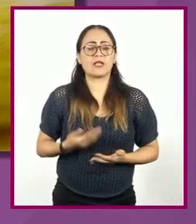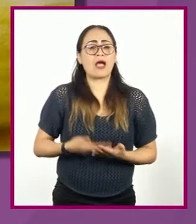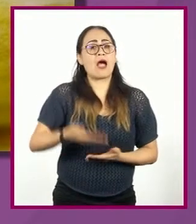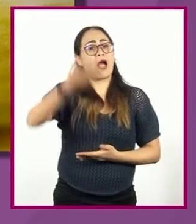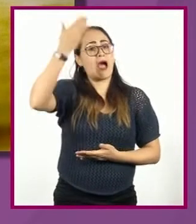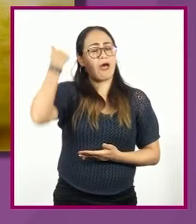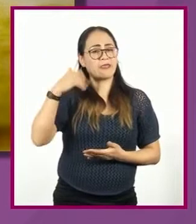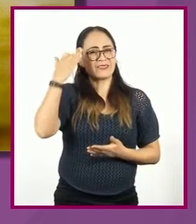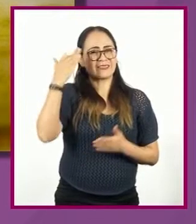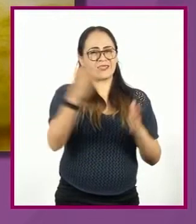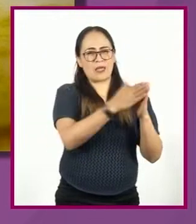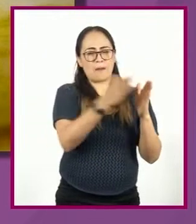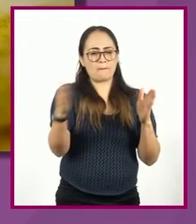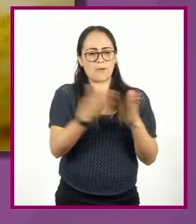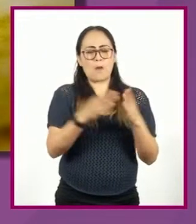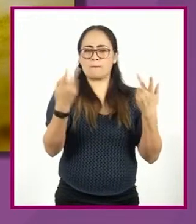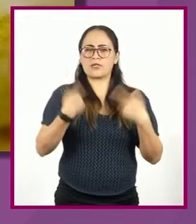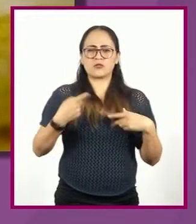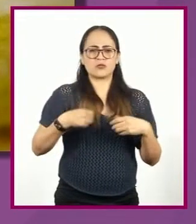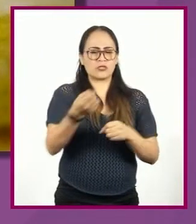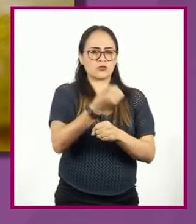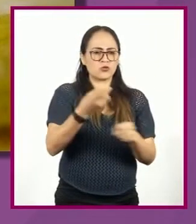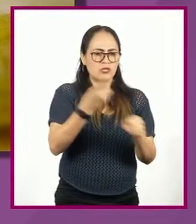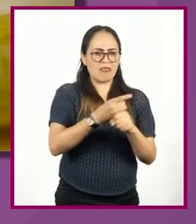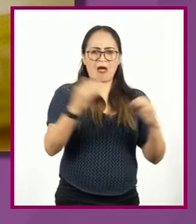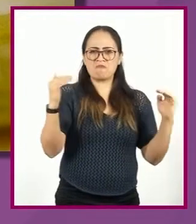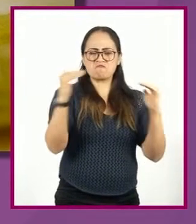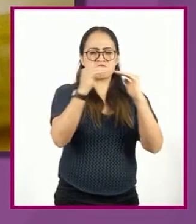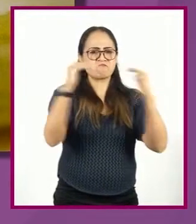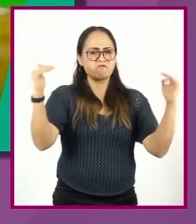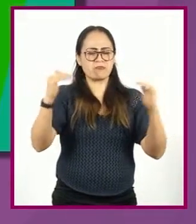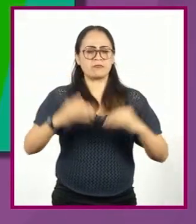este periodo eran igualitarias.